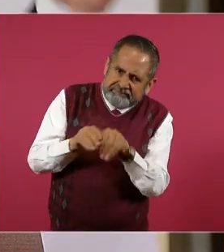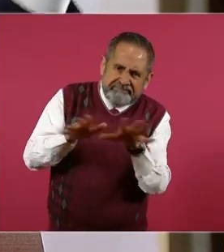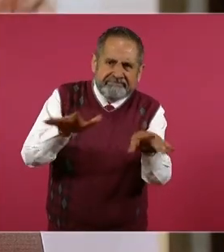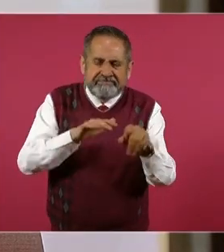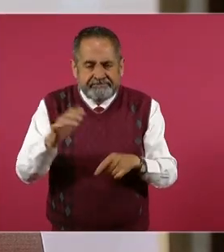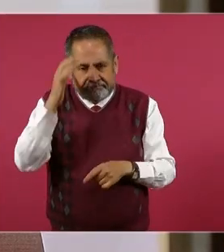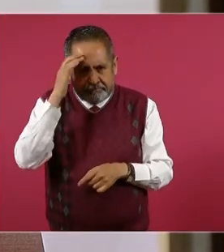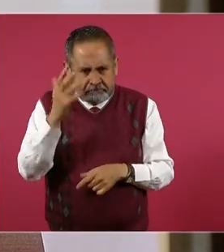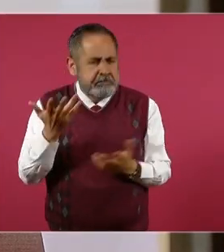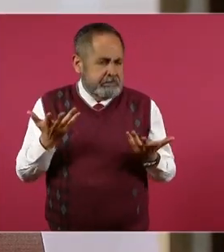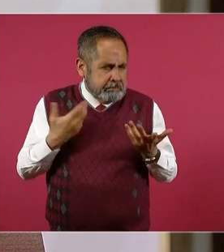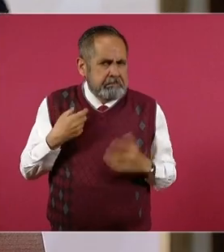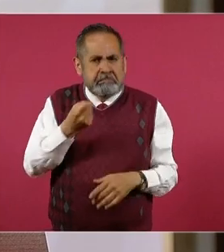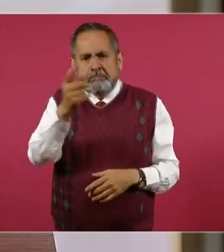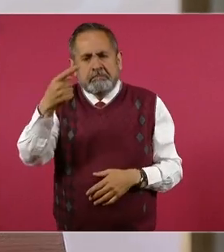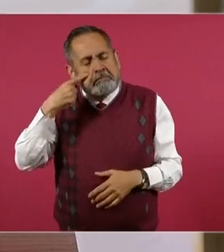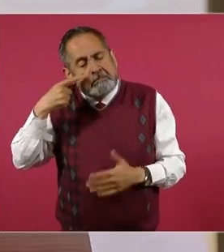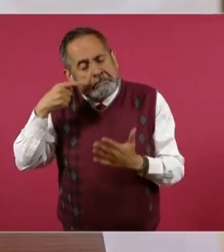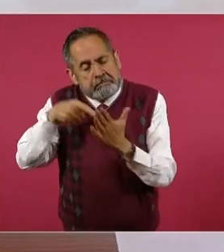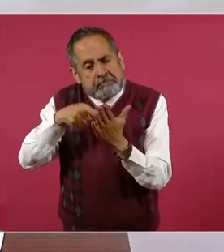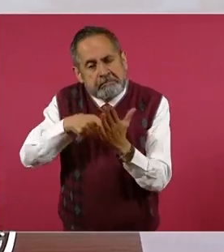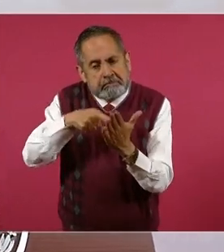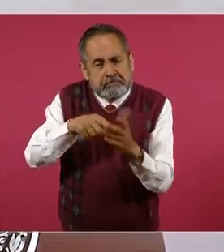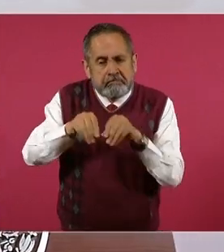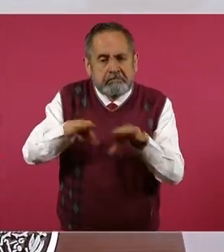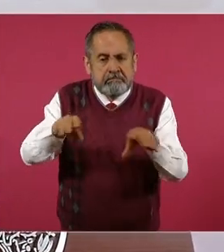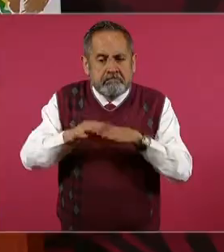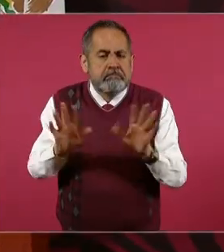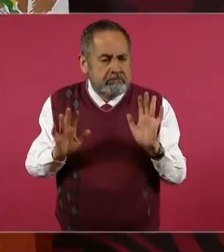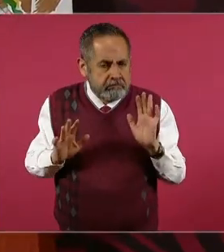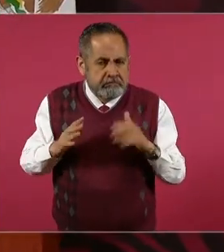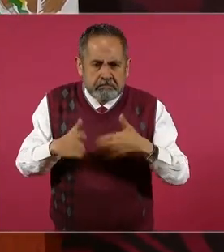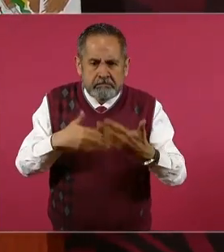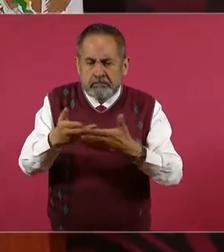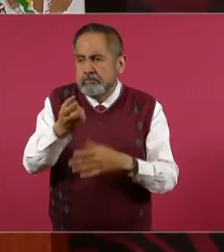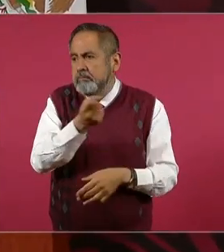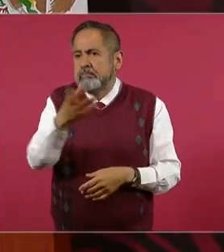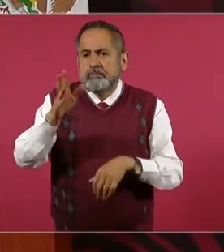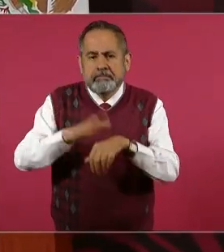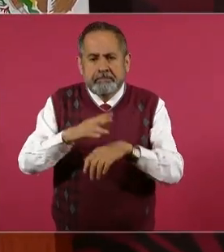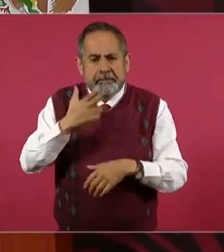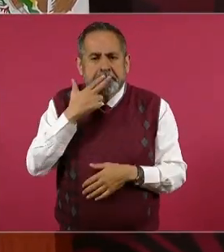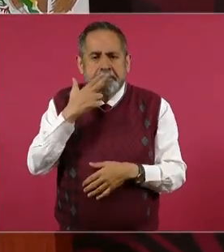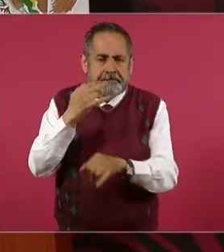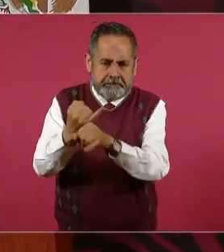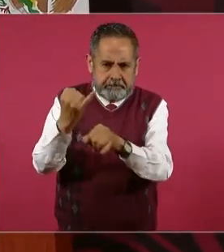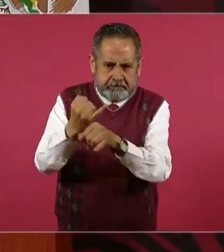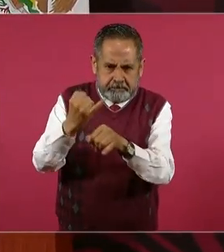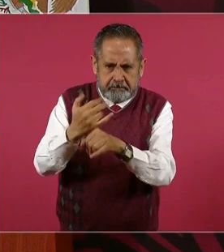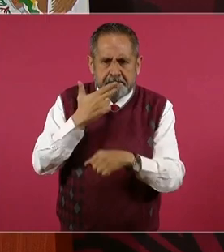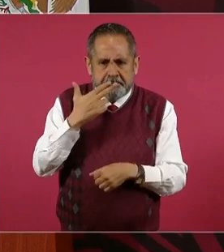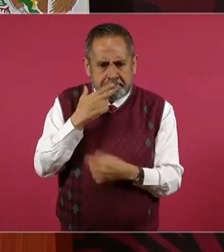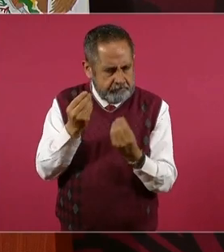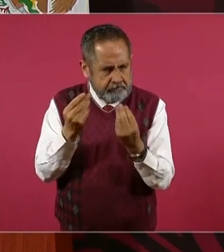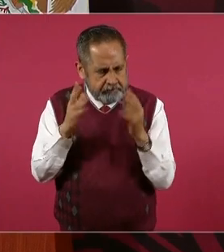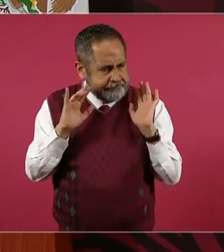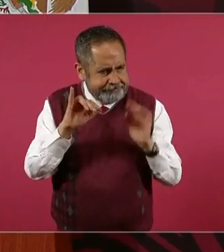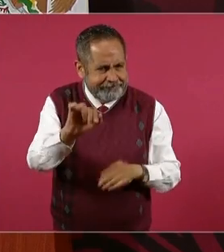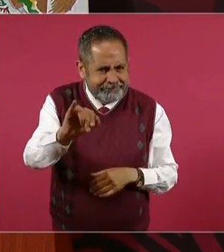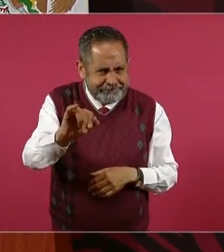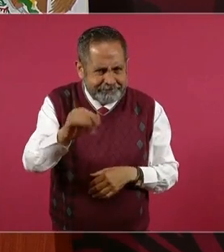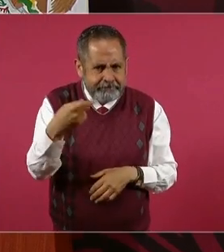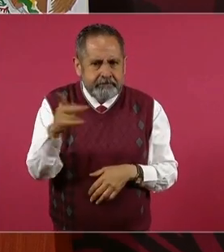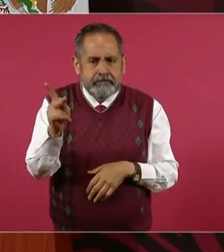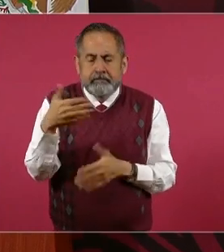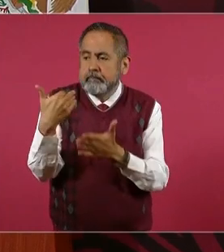que sí hay una tendencia a que cada vez se utilicen más las redes sociales,